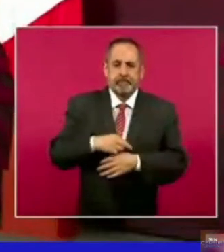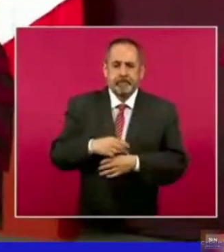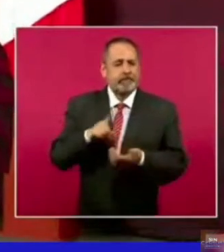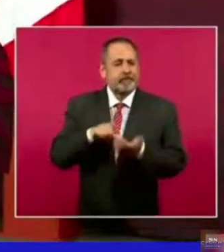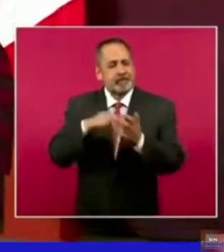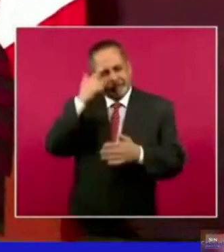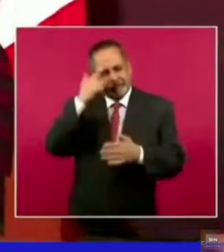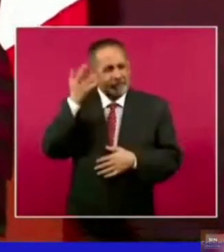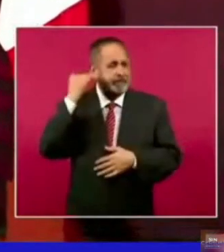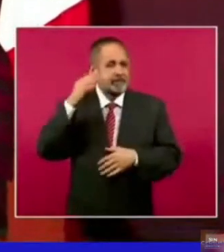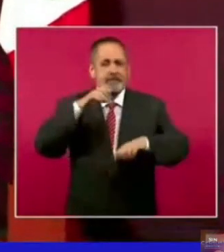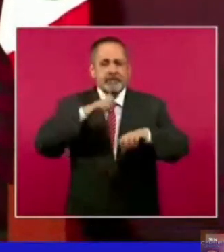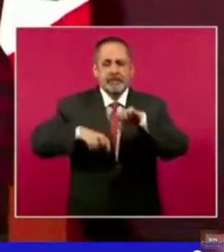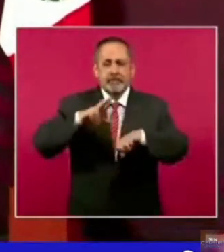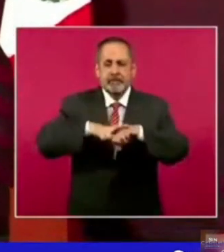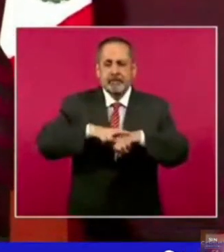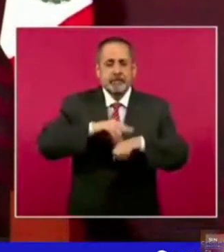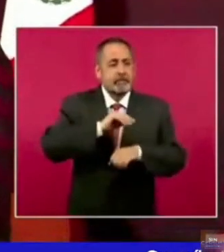diplomáticos